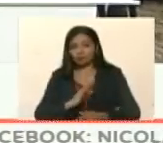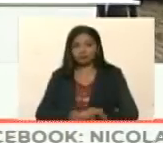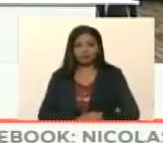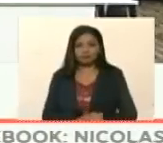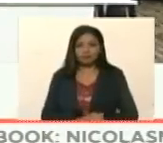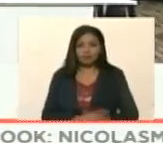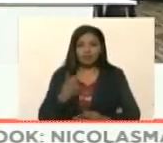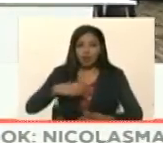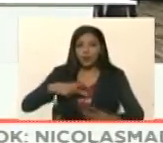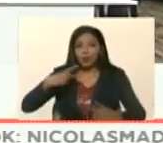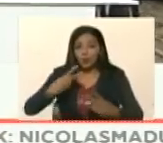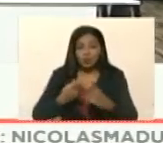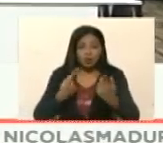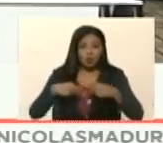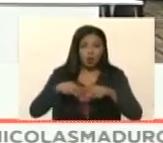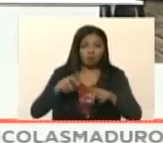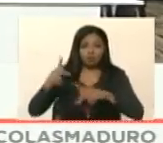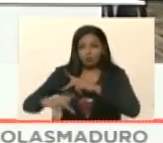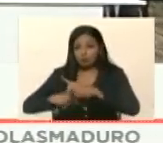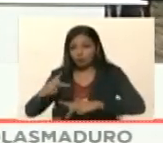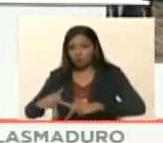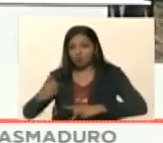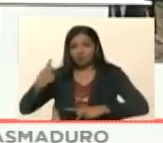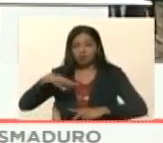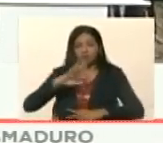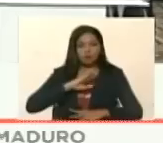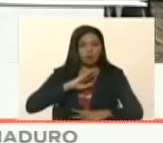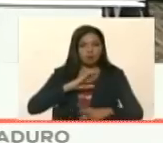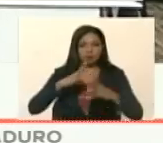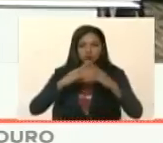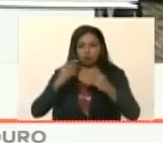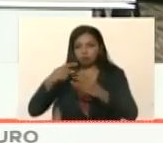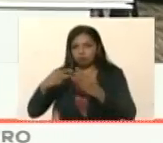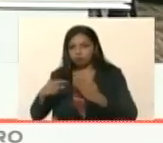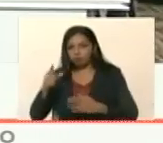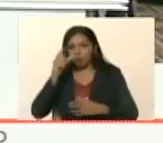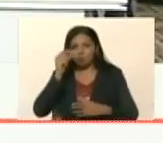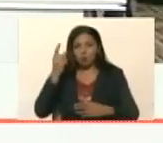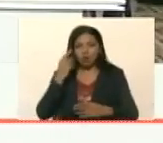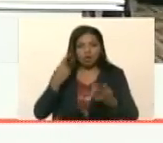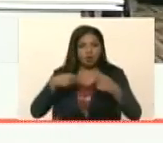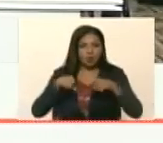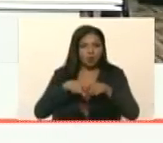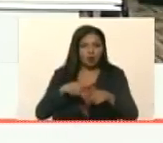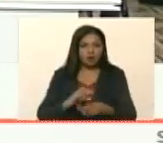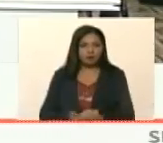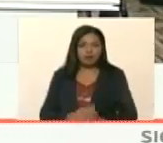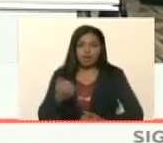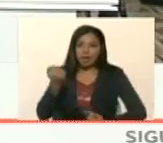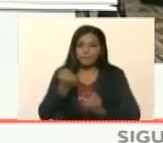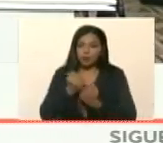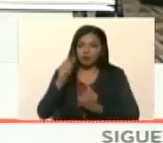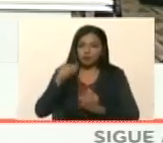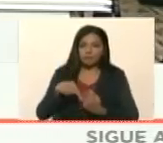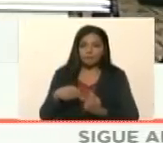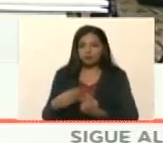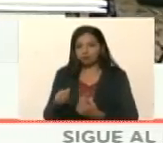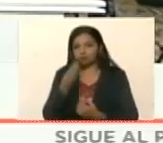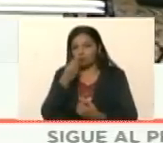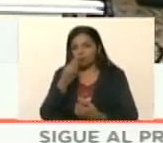La voluntad de los productores y las productoras lo tenemos. Y el apoyo en